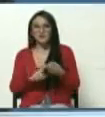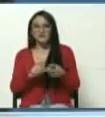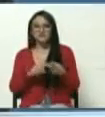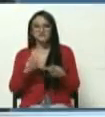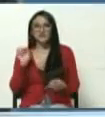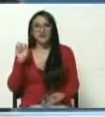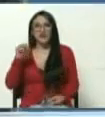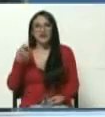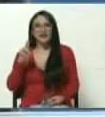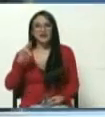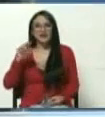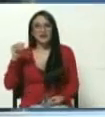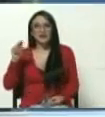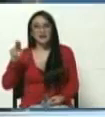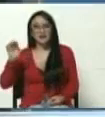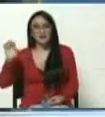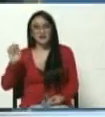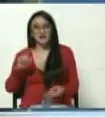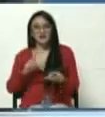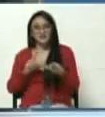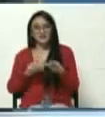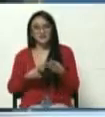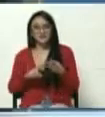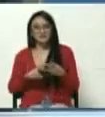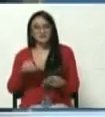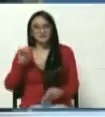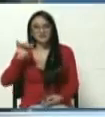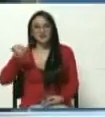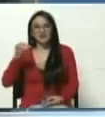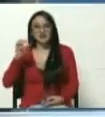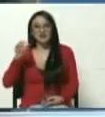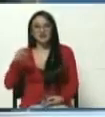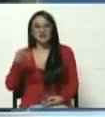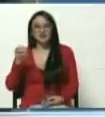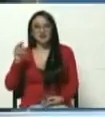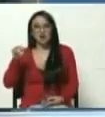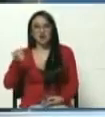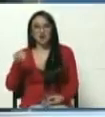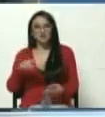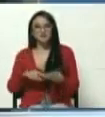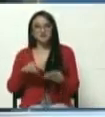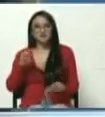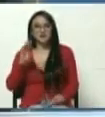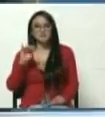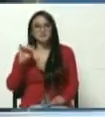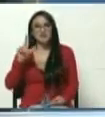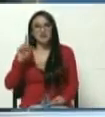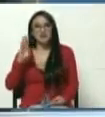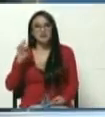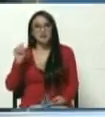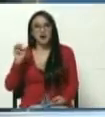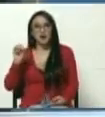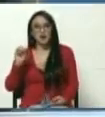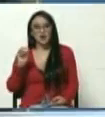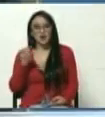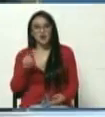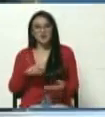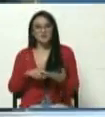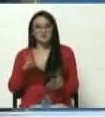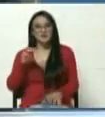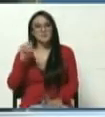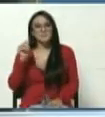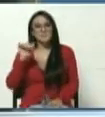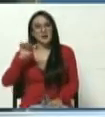Enrique Simón Torres Galaviz, John Mirena, Bilbao Baroja,